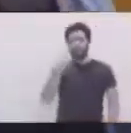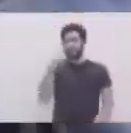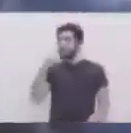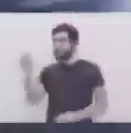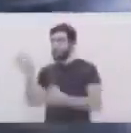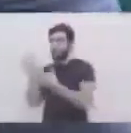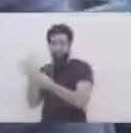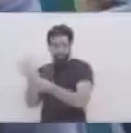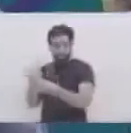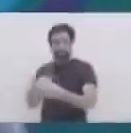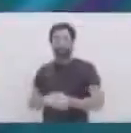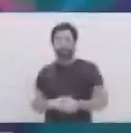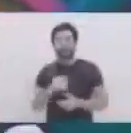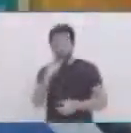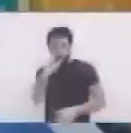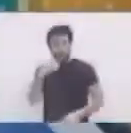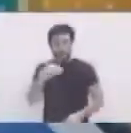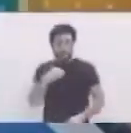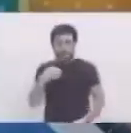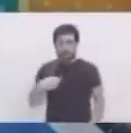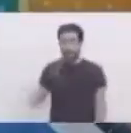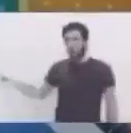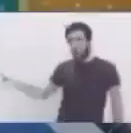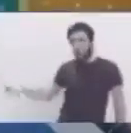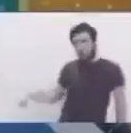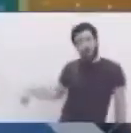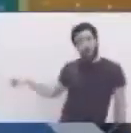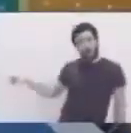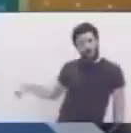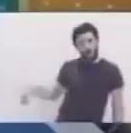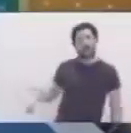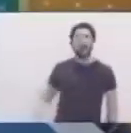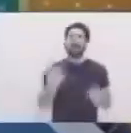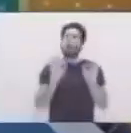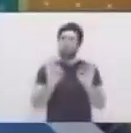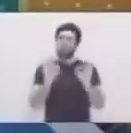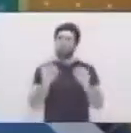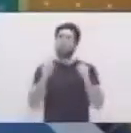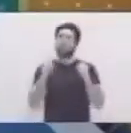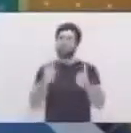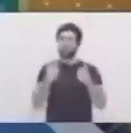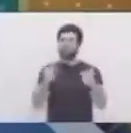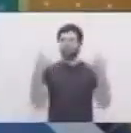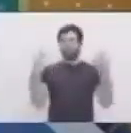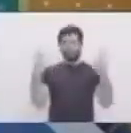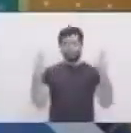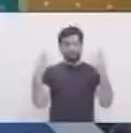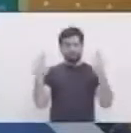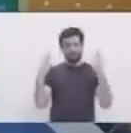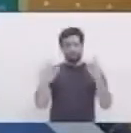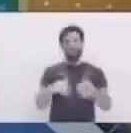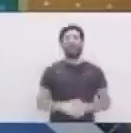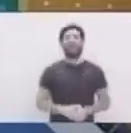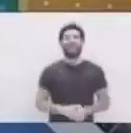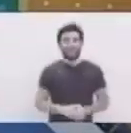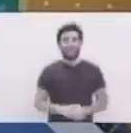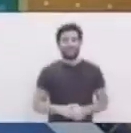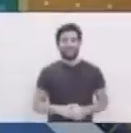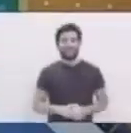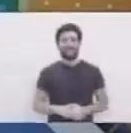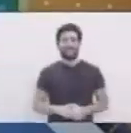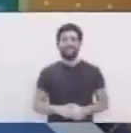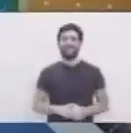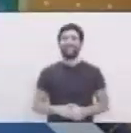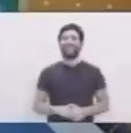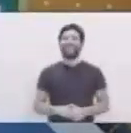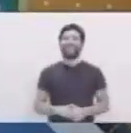¿Quieres ser una parte de mi cola? ¡Muy bien! ¡Bravo, bravo, bravo, bravo!